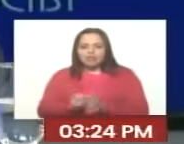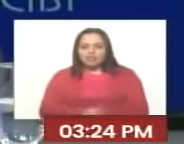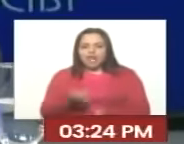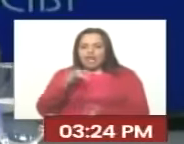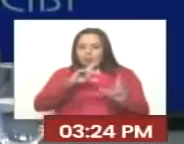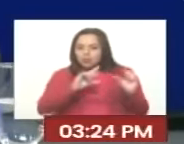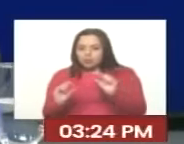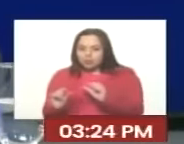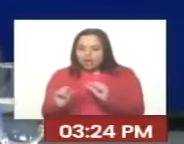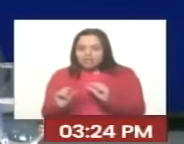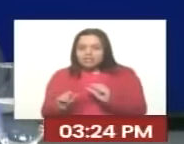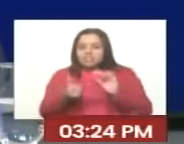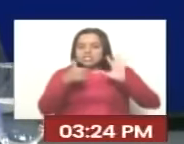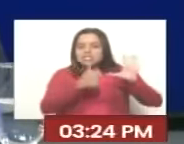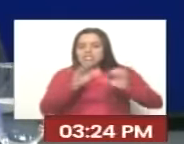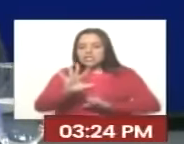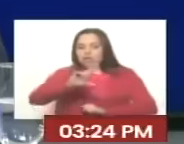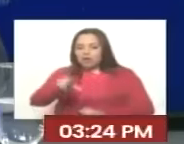de un